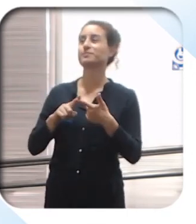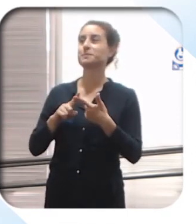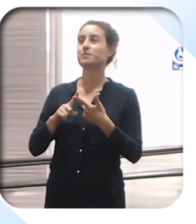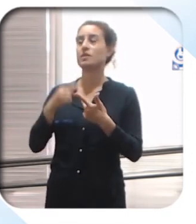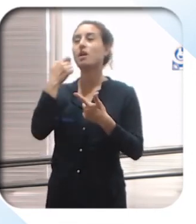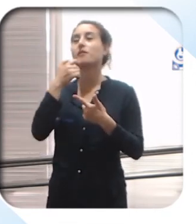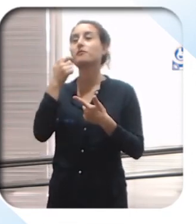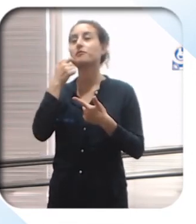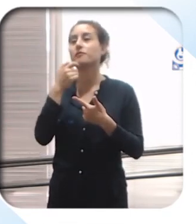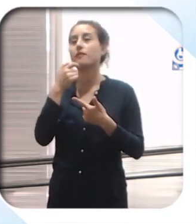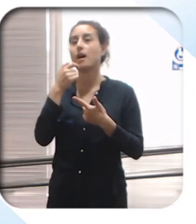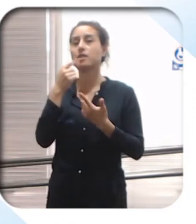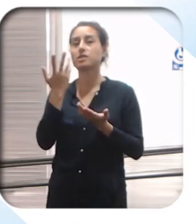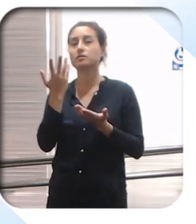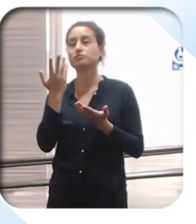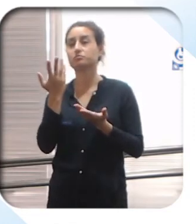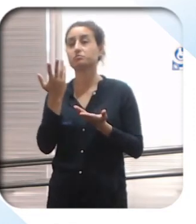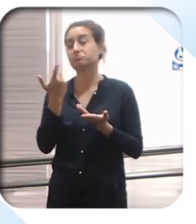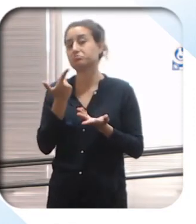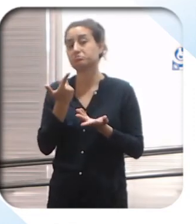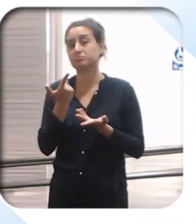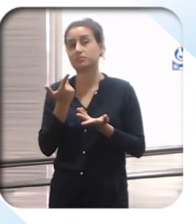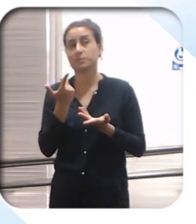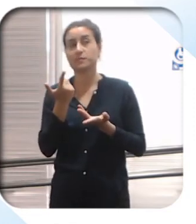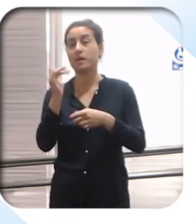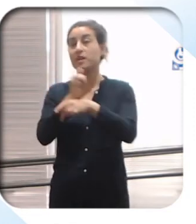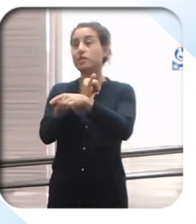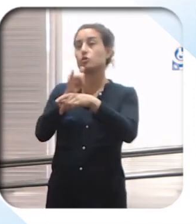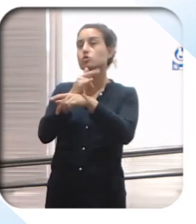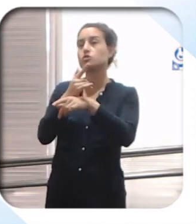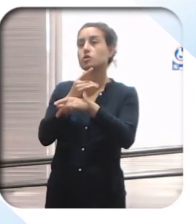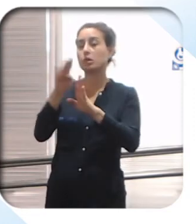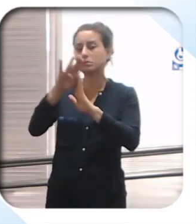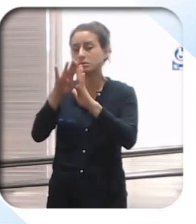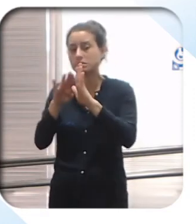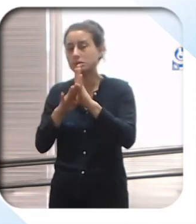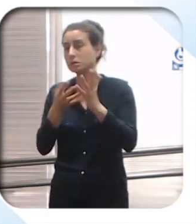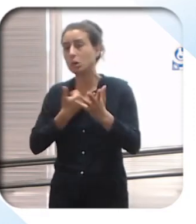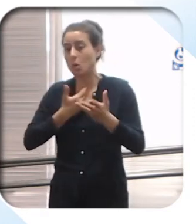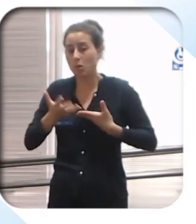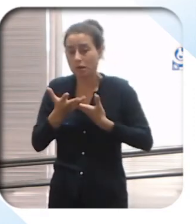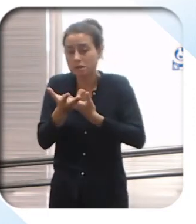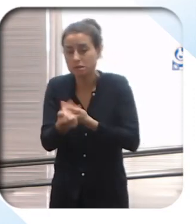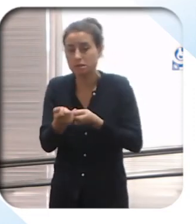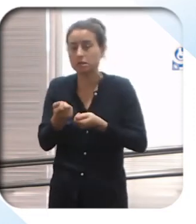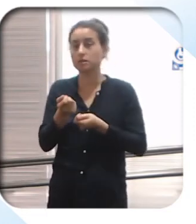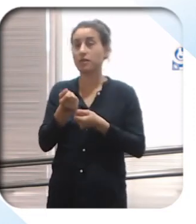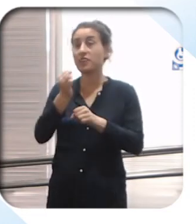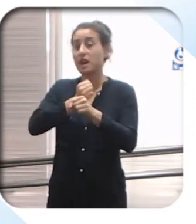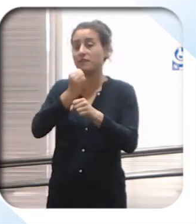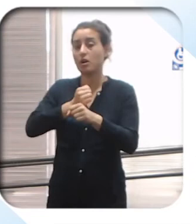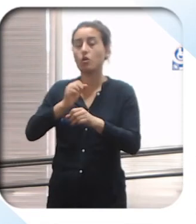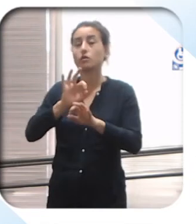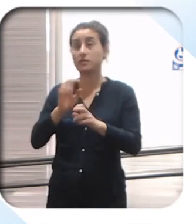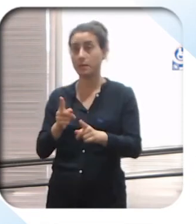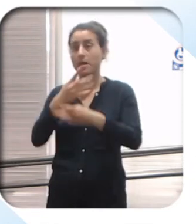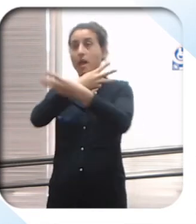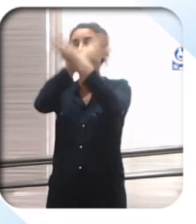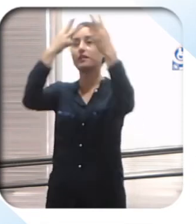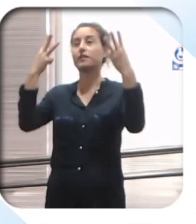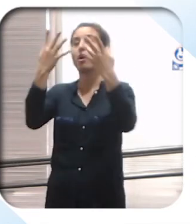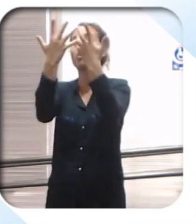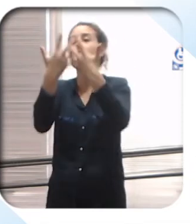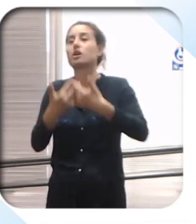nuestra falta de planes de abordaje a nivel institucional, ¿verdad? Pero a nivel general, ¿verdad? De planes,